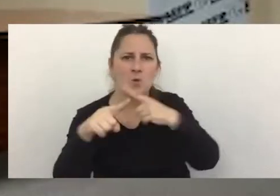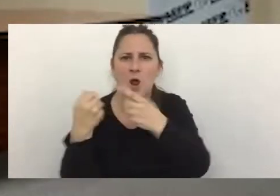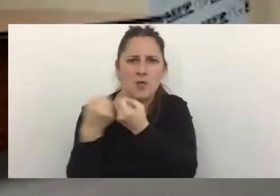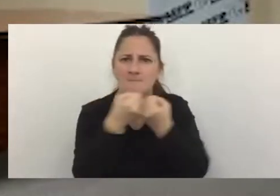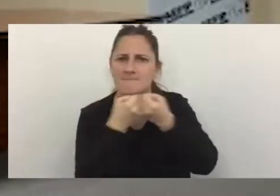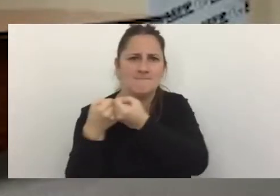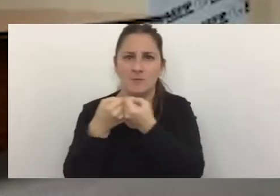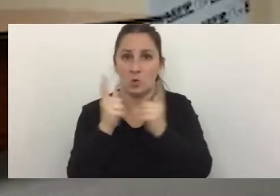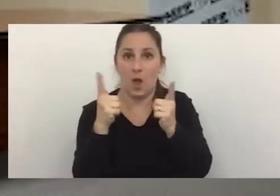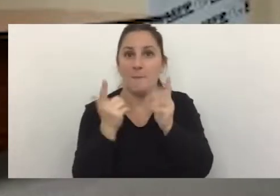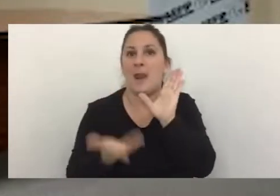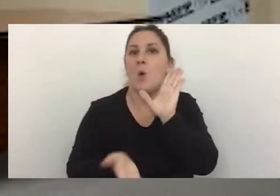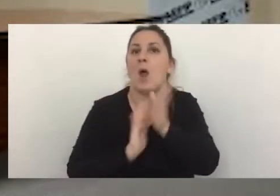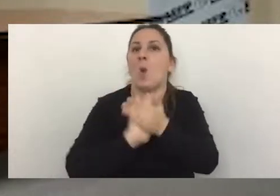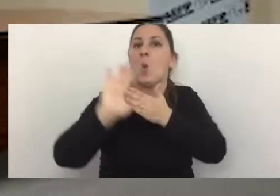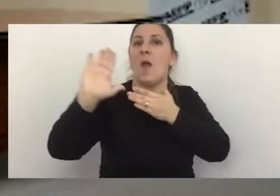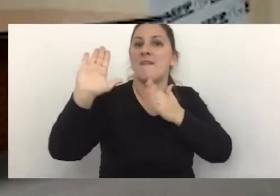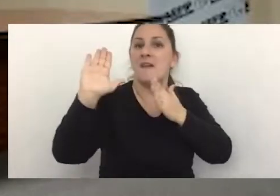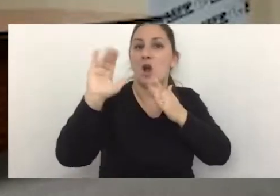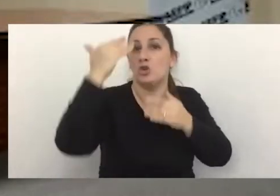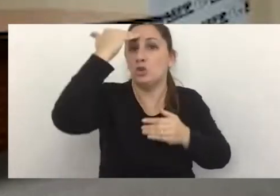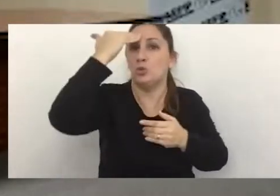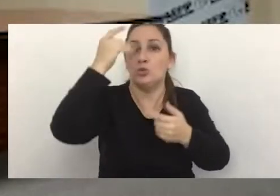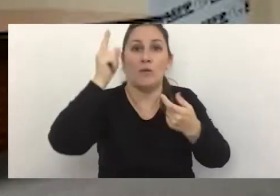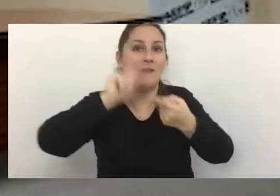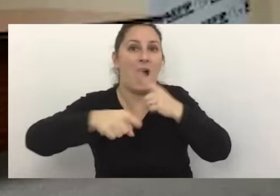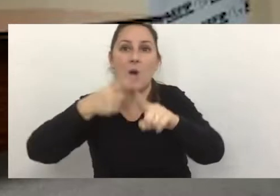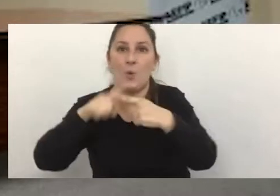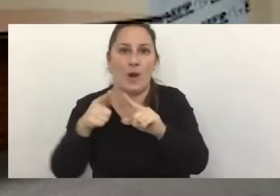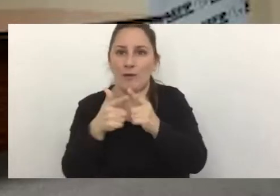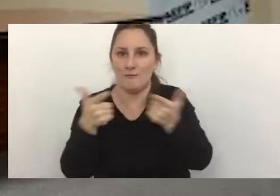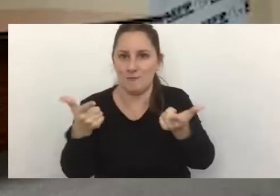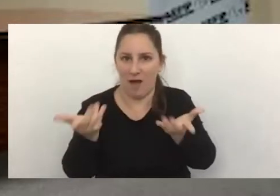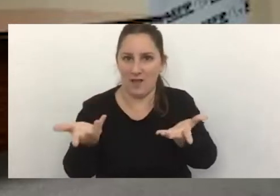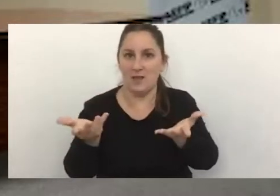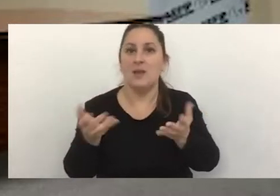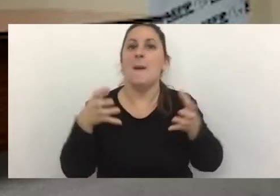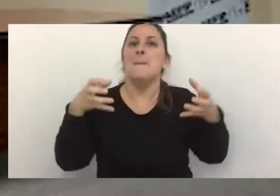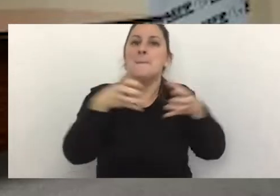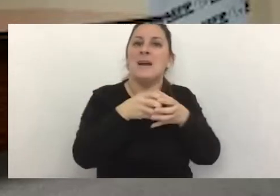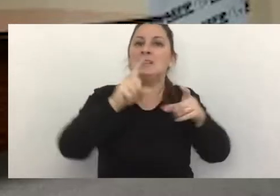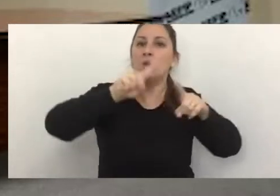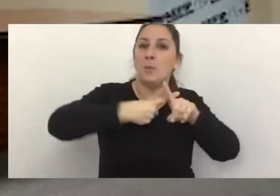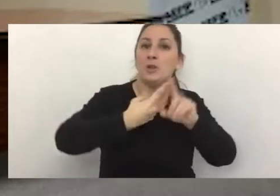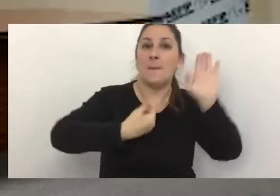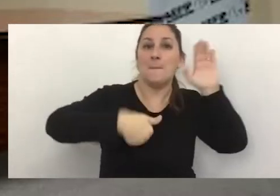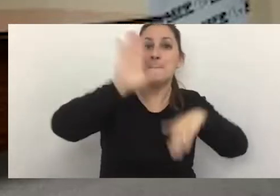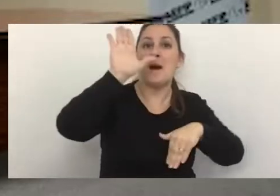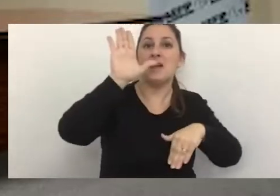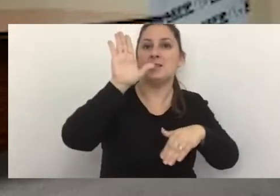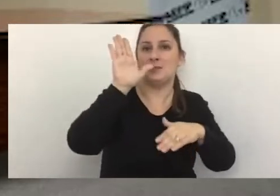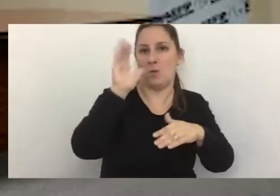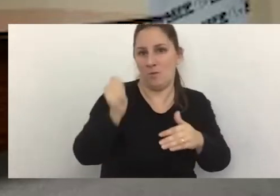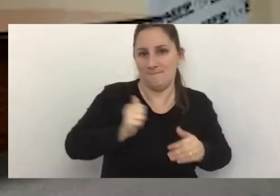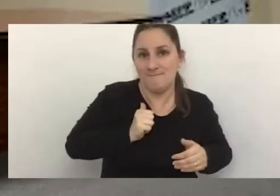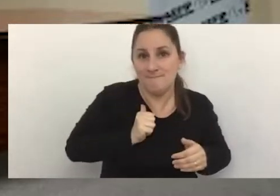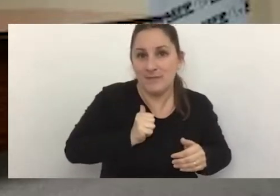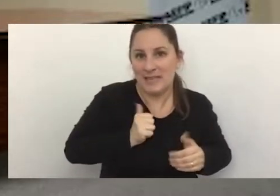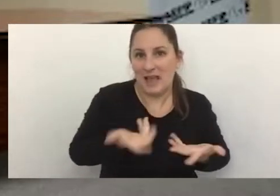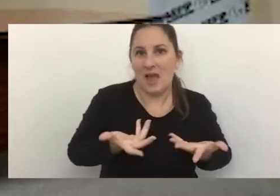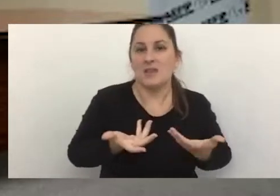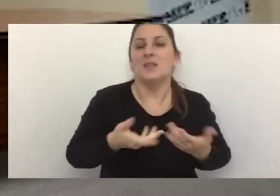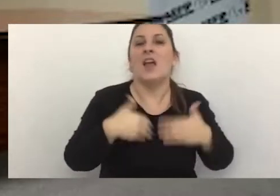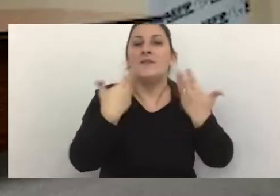una nueva norma, una nueva constitución social, con un partido político mayoritario proscripto. Los